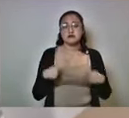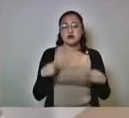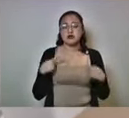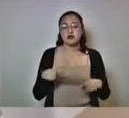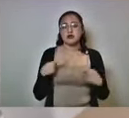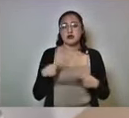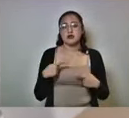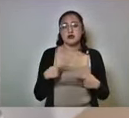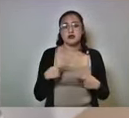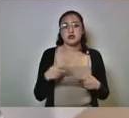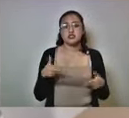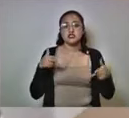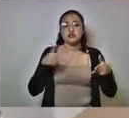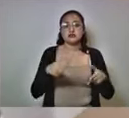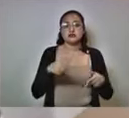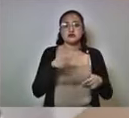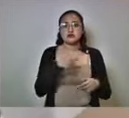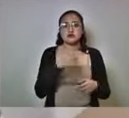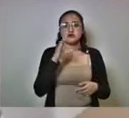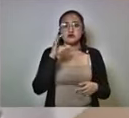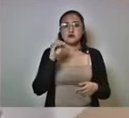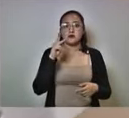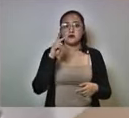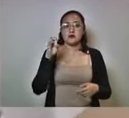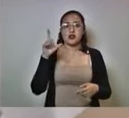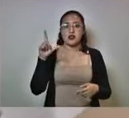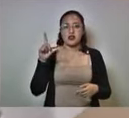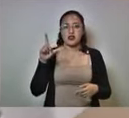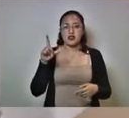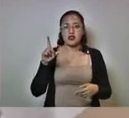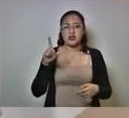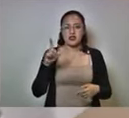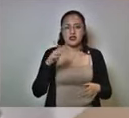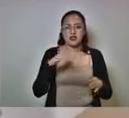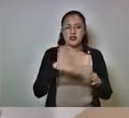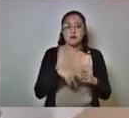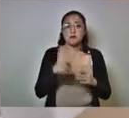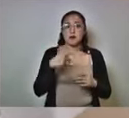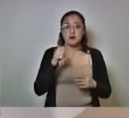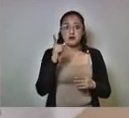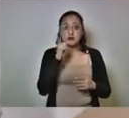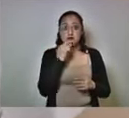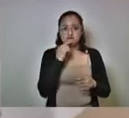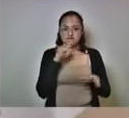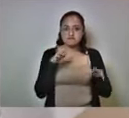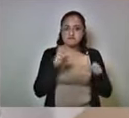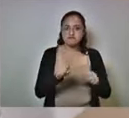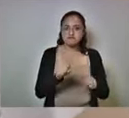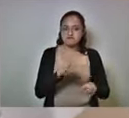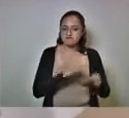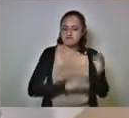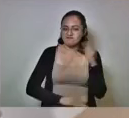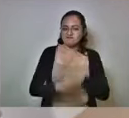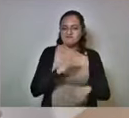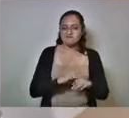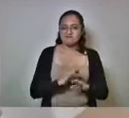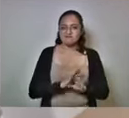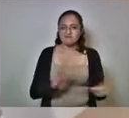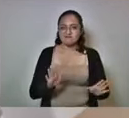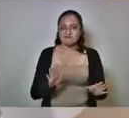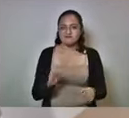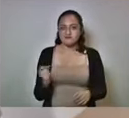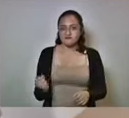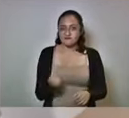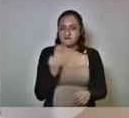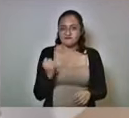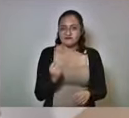que asaltan un Coppel. Pero afortunadamente la policía detuvo a todos. Cambiaron